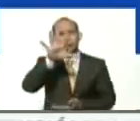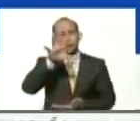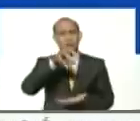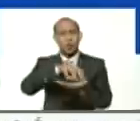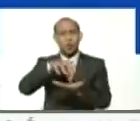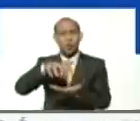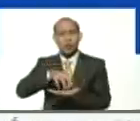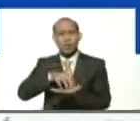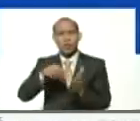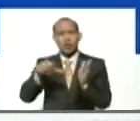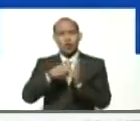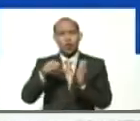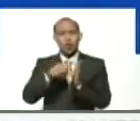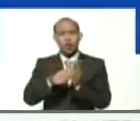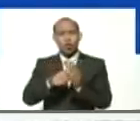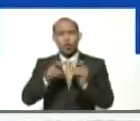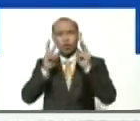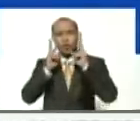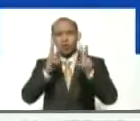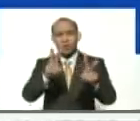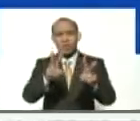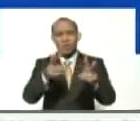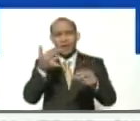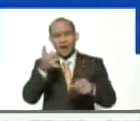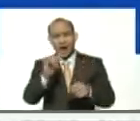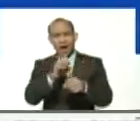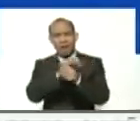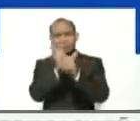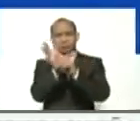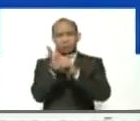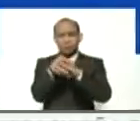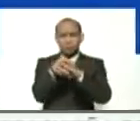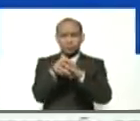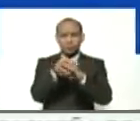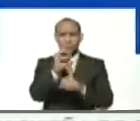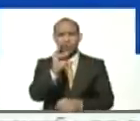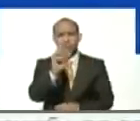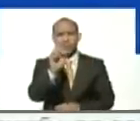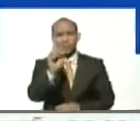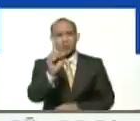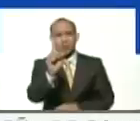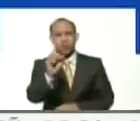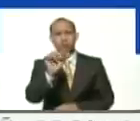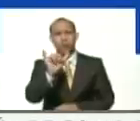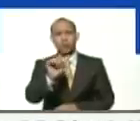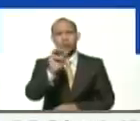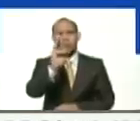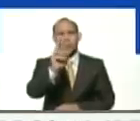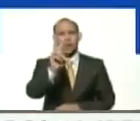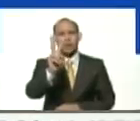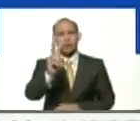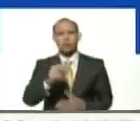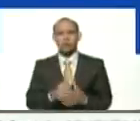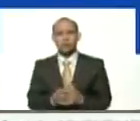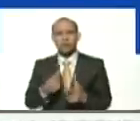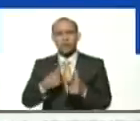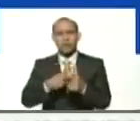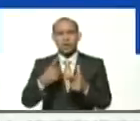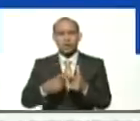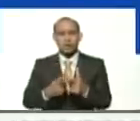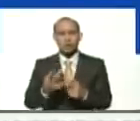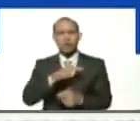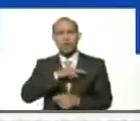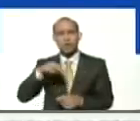donde hemos determinado la presencia de la variante p1 y p2 así que bueno hemos